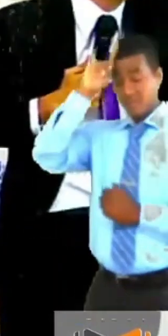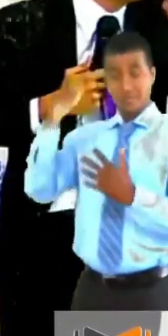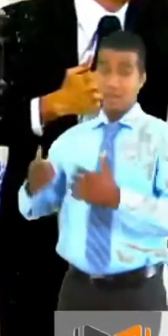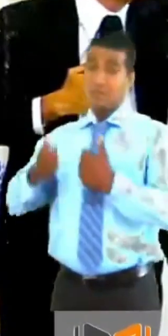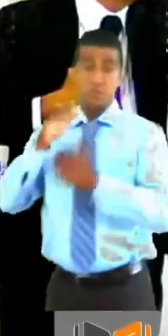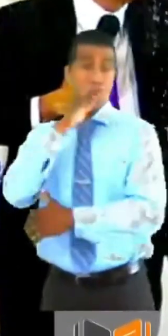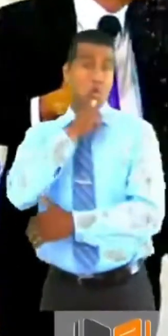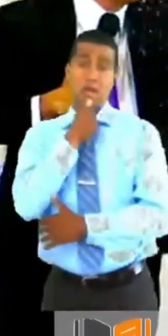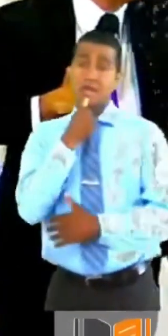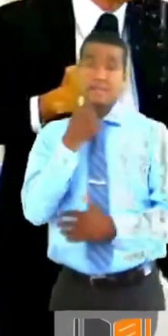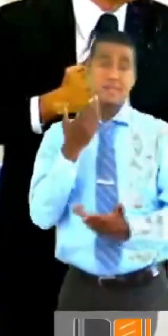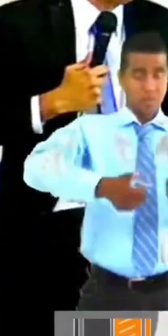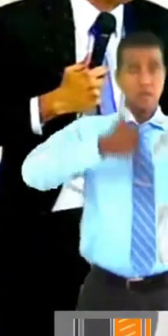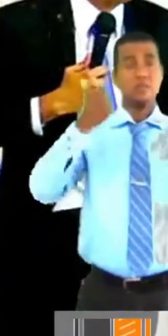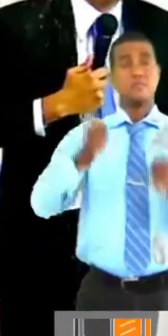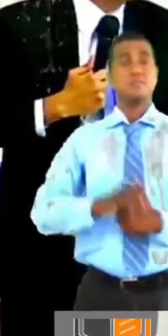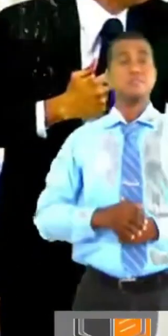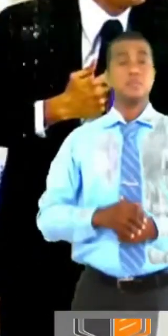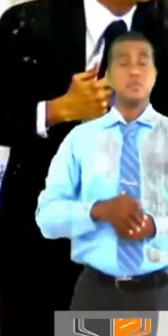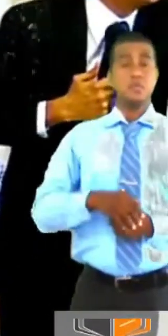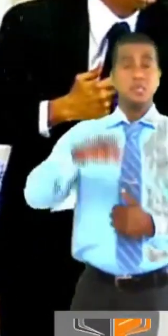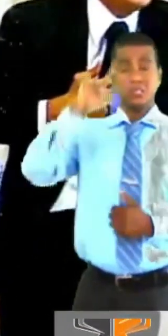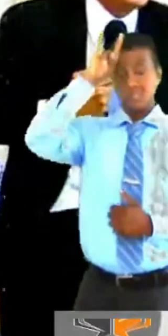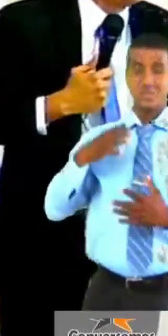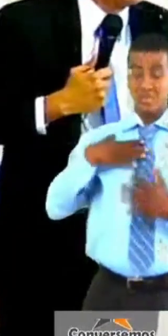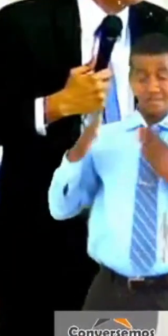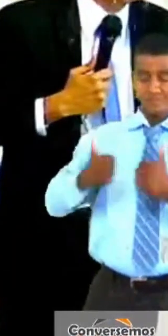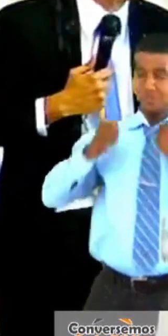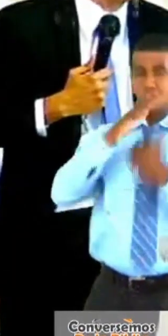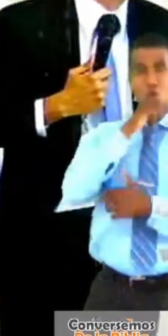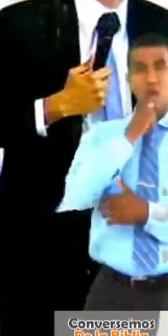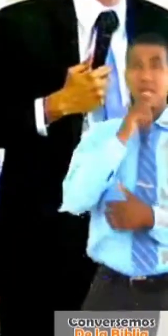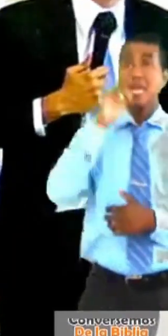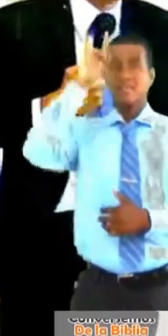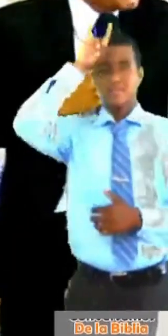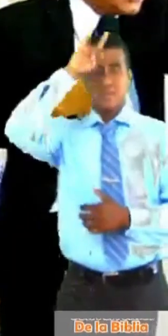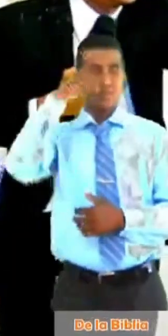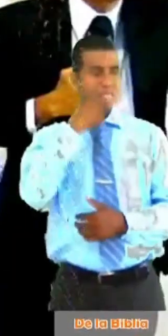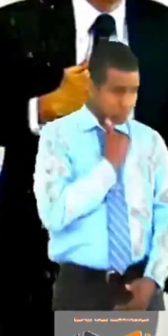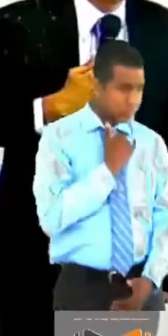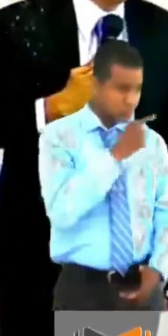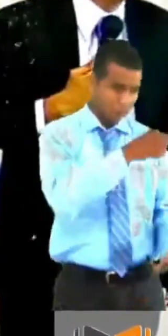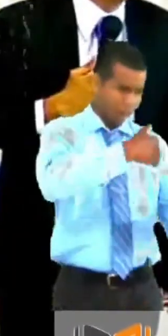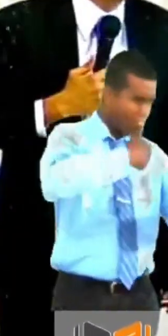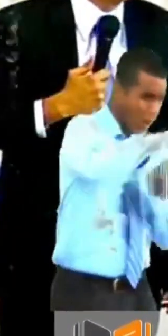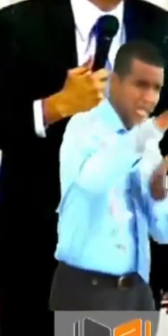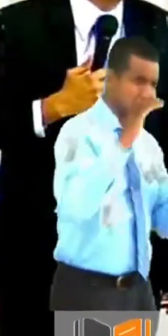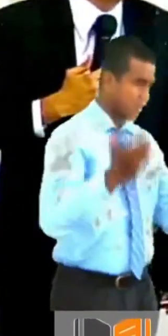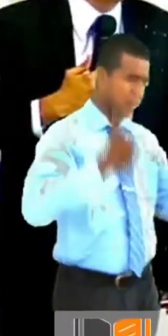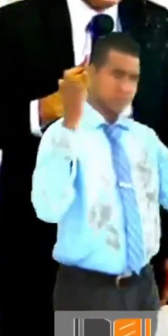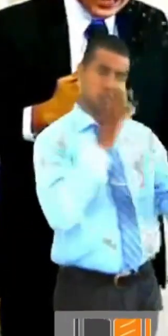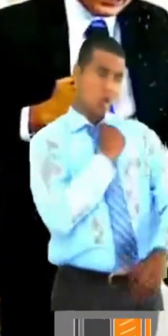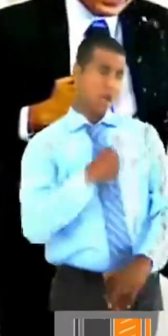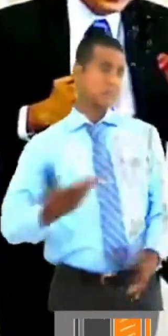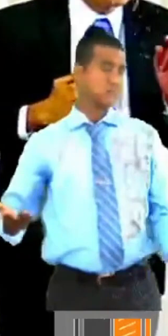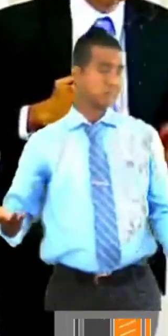fue dada redención, salvación. Él no tuvo oportunidad. A él le dijeron: caíste, te vas. No hay salvación para ti.